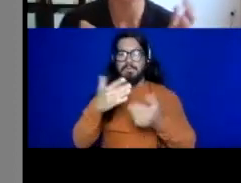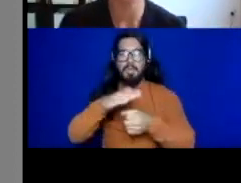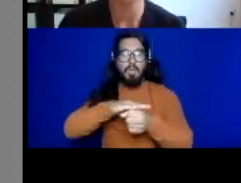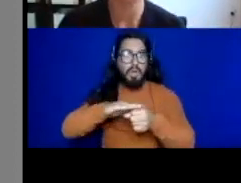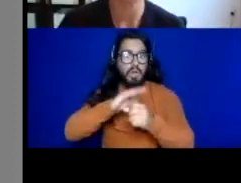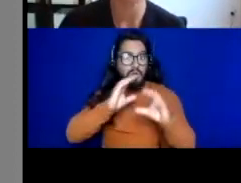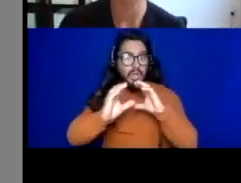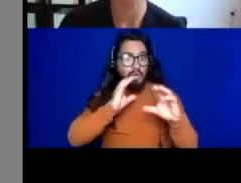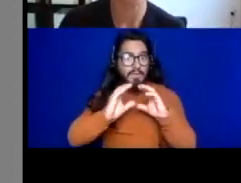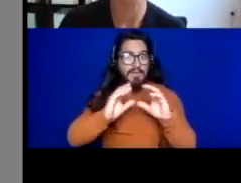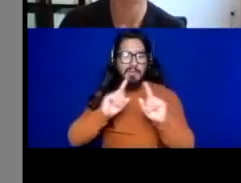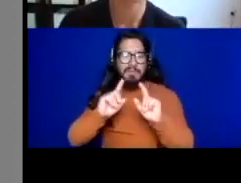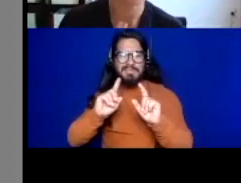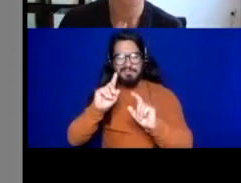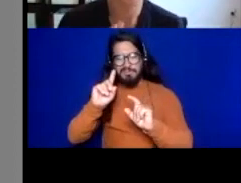puede ser